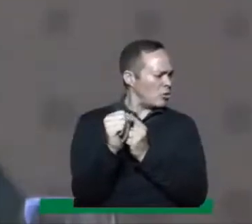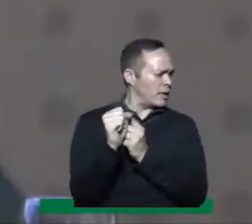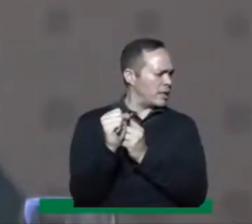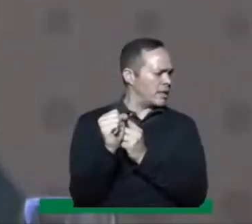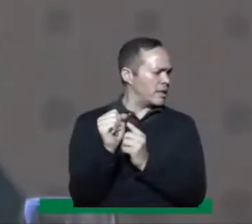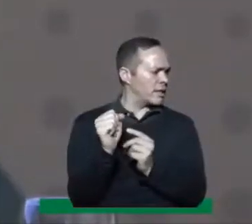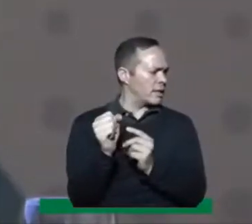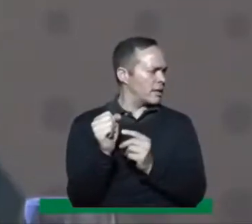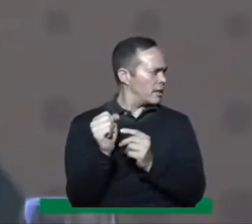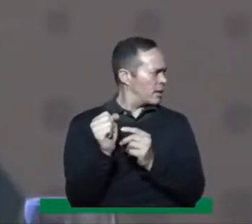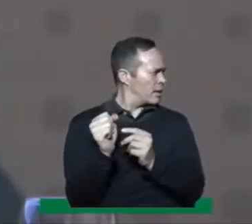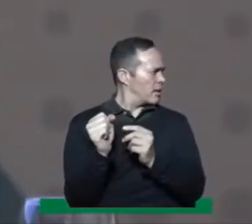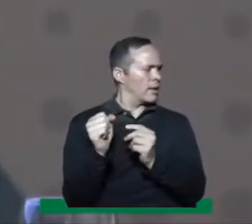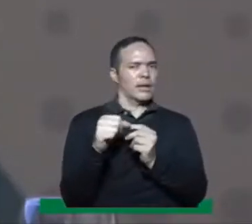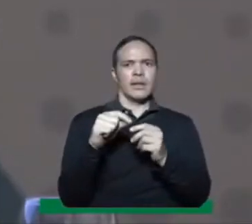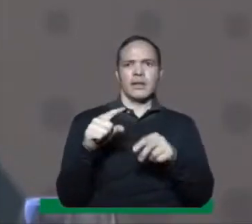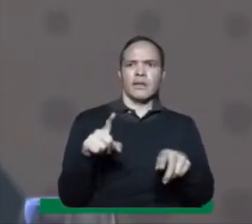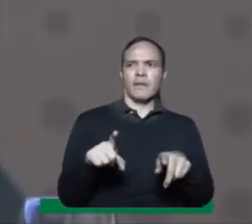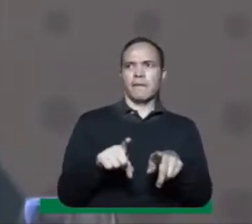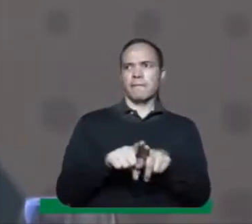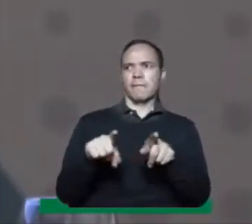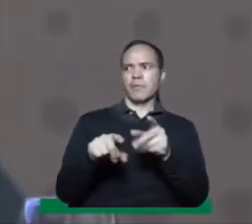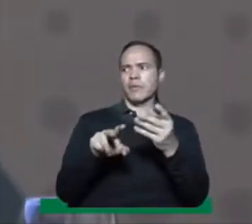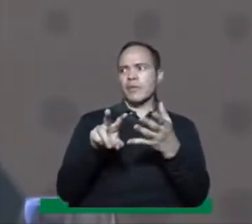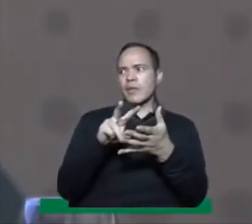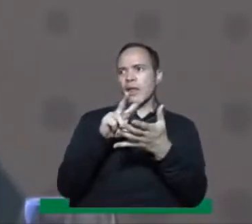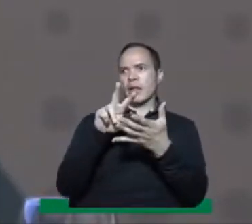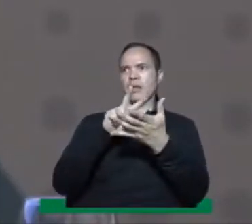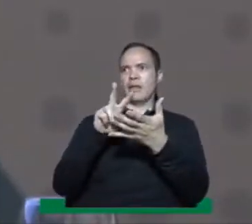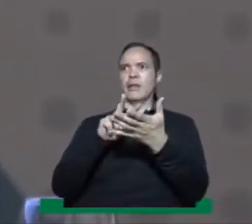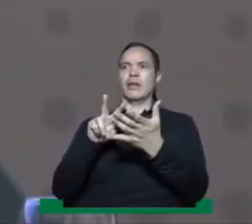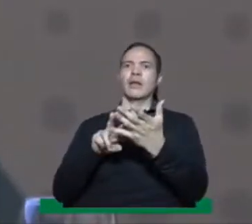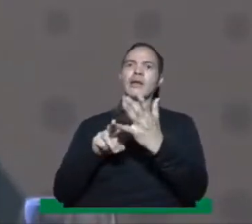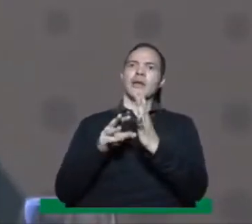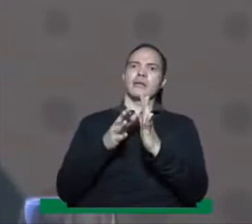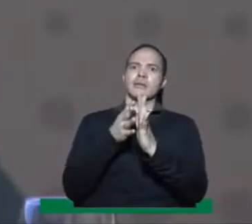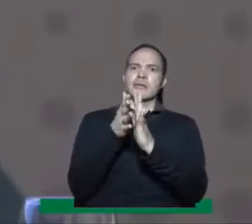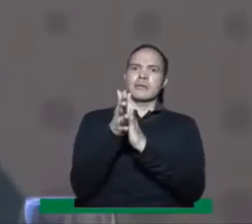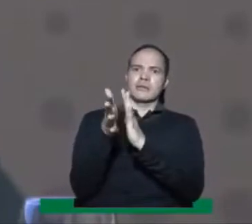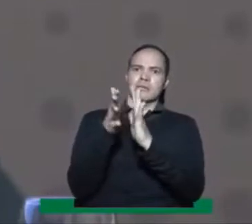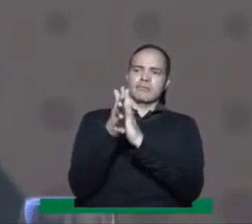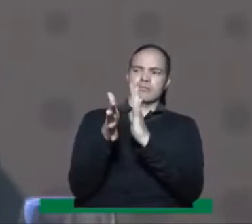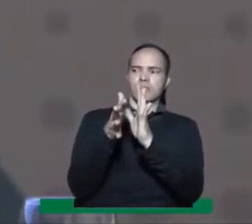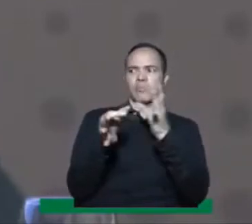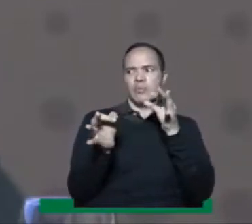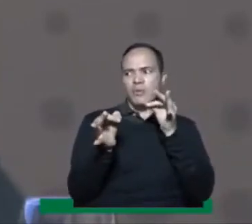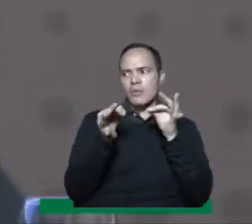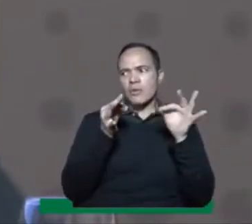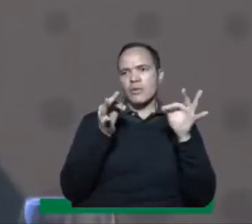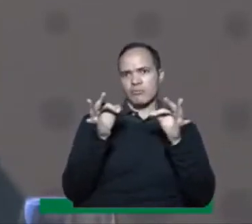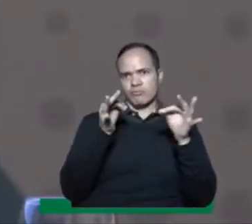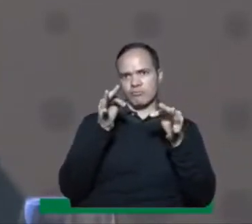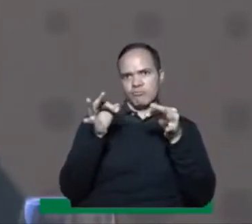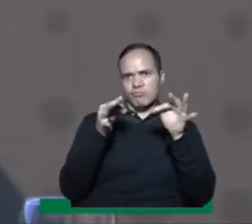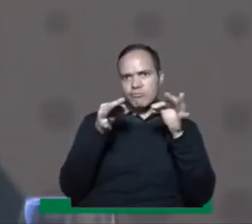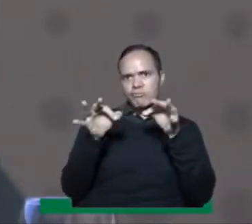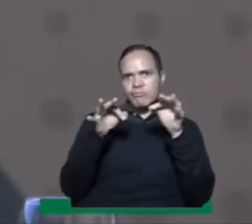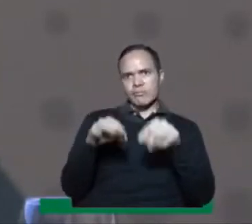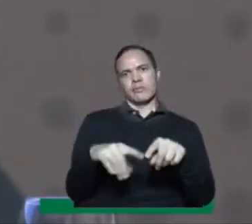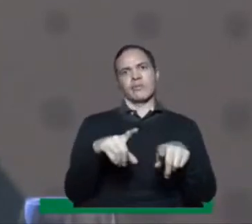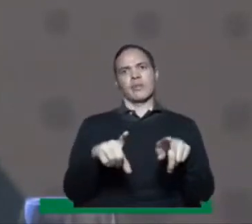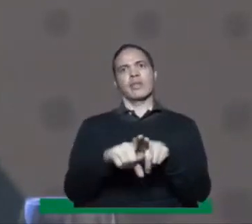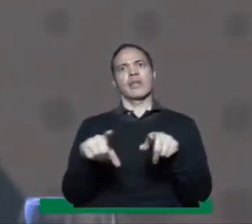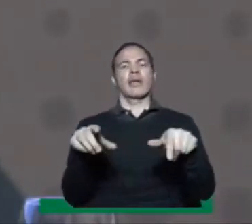quiero leer este fragmento con que me pareció muy bonito de la invitación del evento